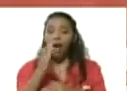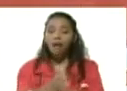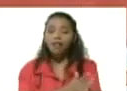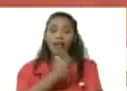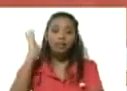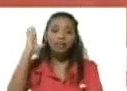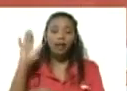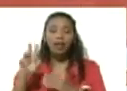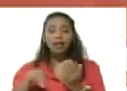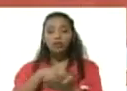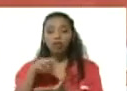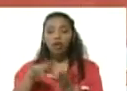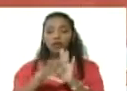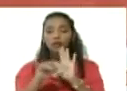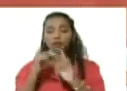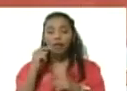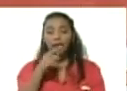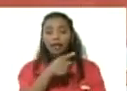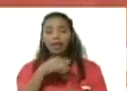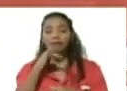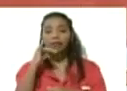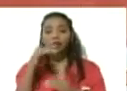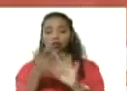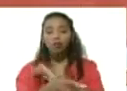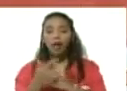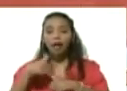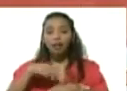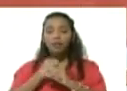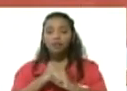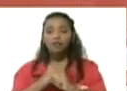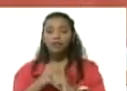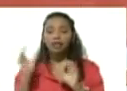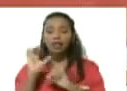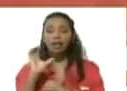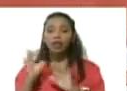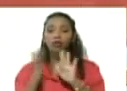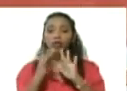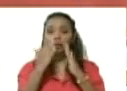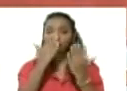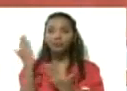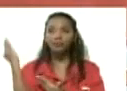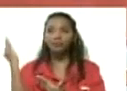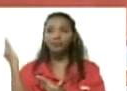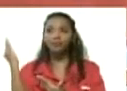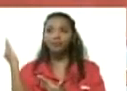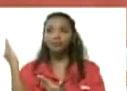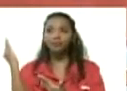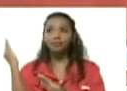Nacional Constituyente. Con esta información desde el Poliedro de Caracas, yo voy a retornar el contacto. Adelante.